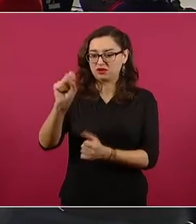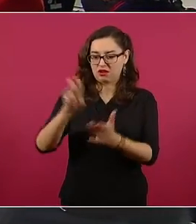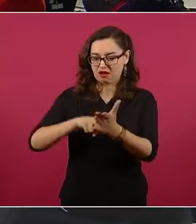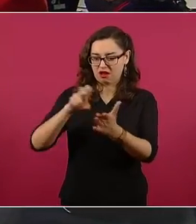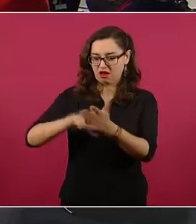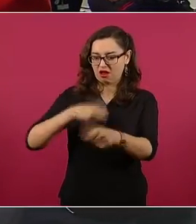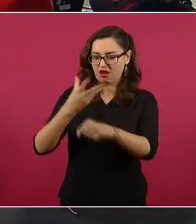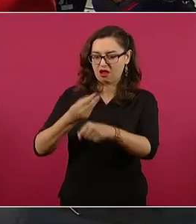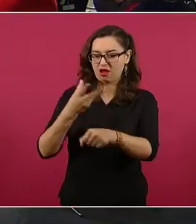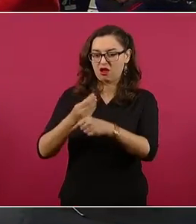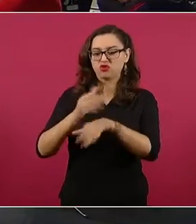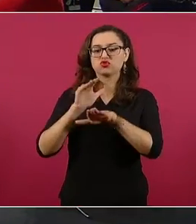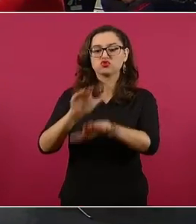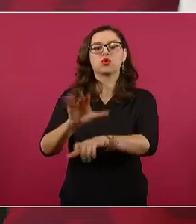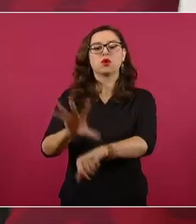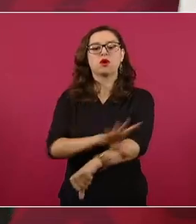eléctrica